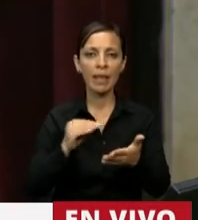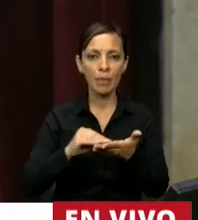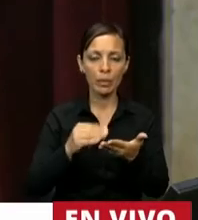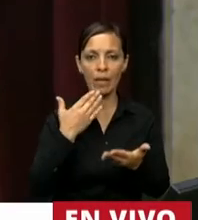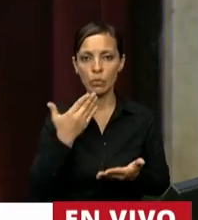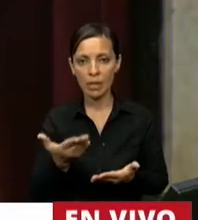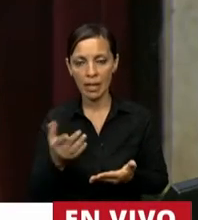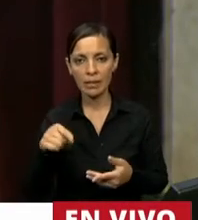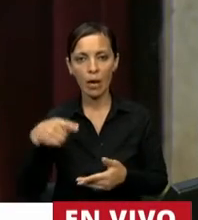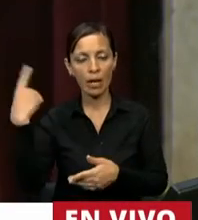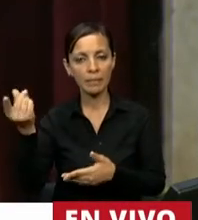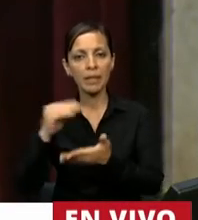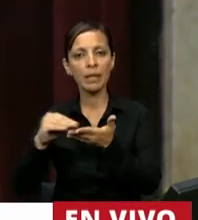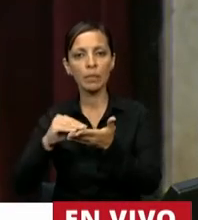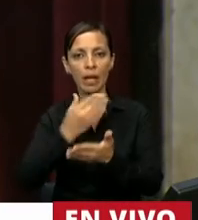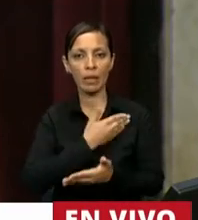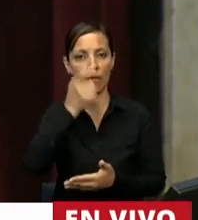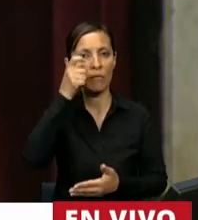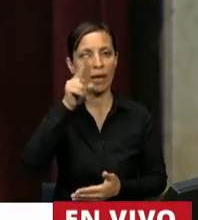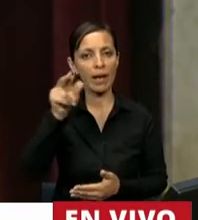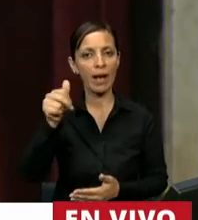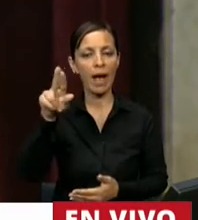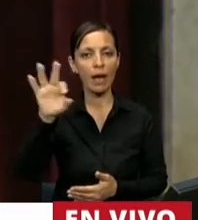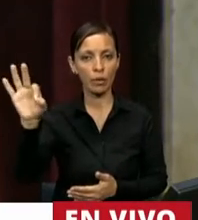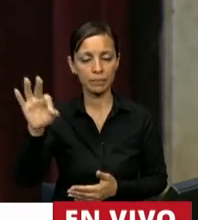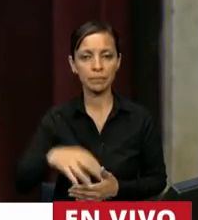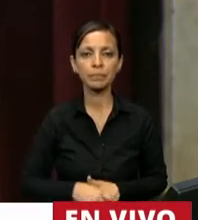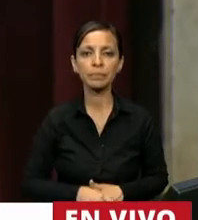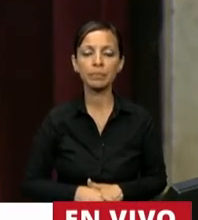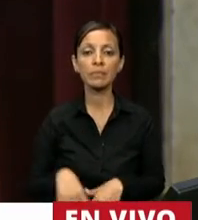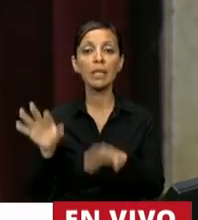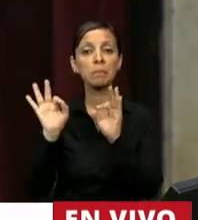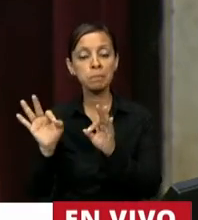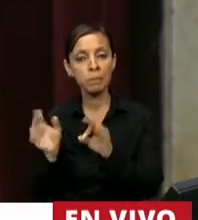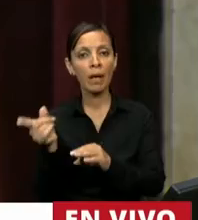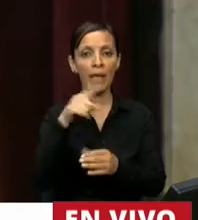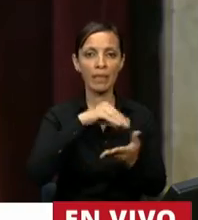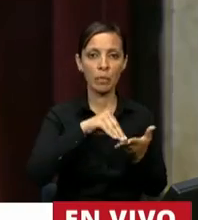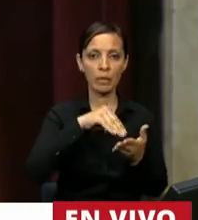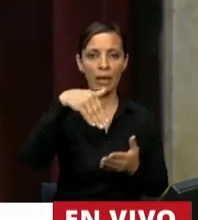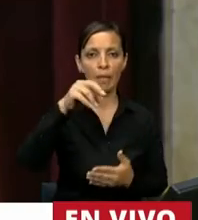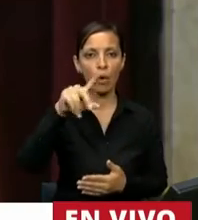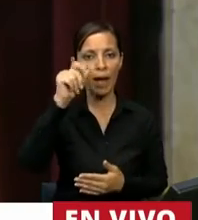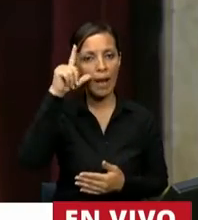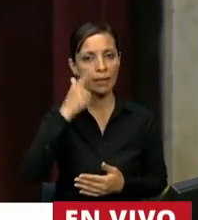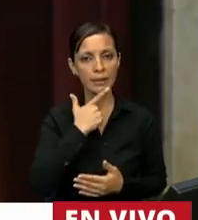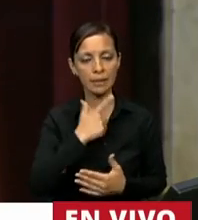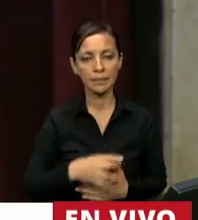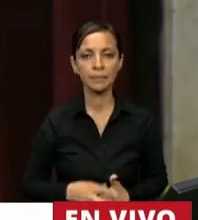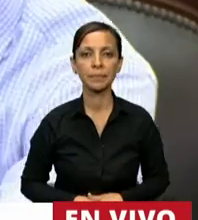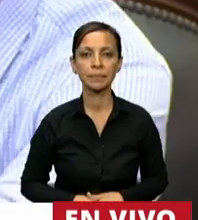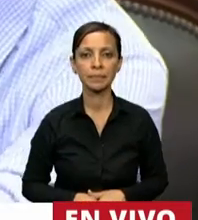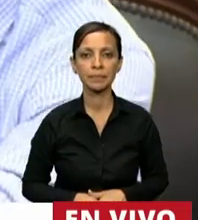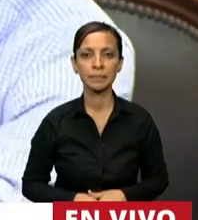Tiene la palabra el diputado Ferraro y después va a tener la palabra la diputada Morales,